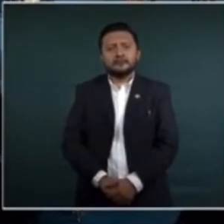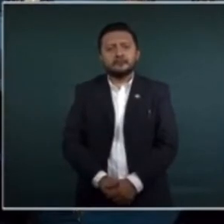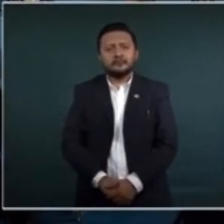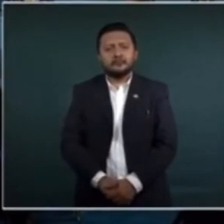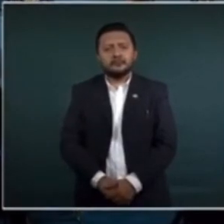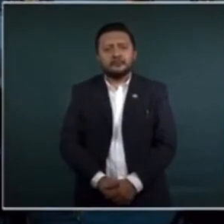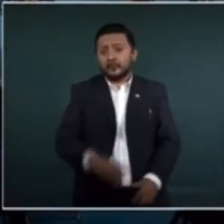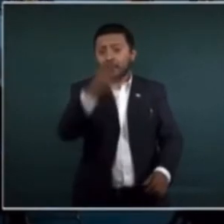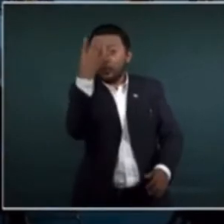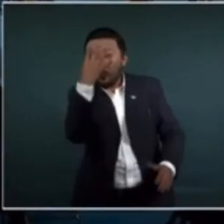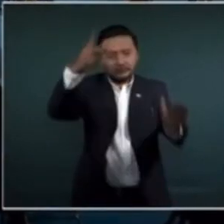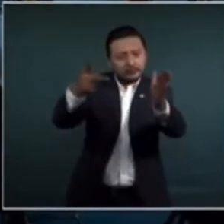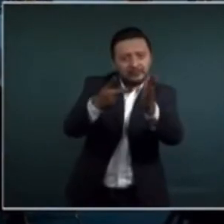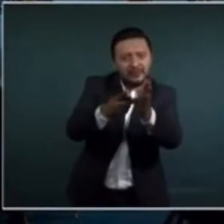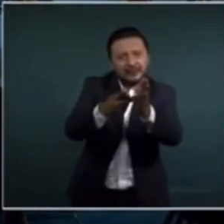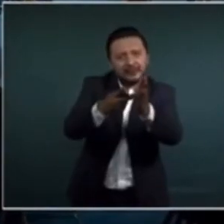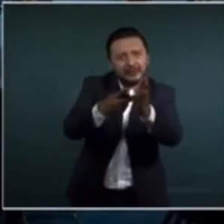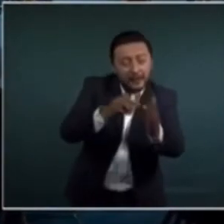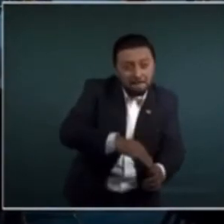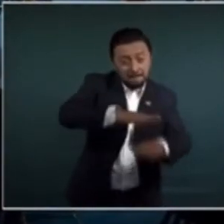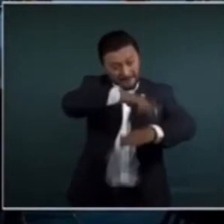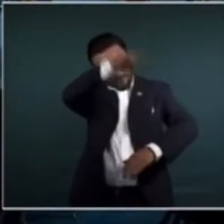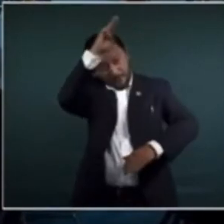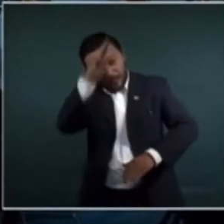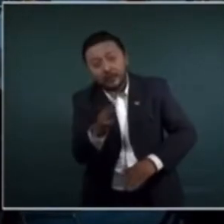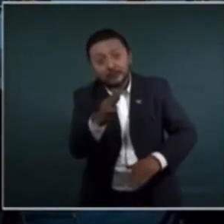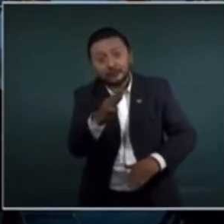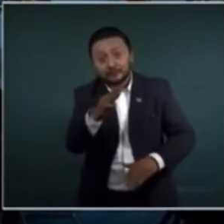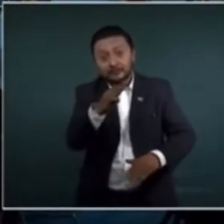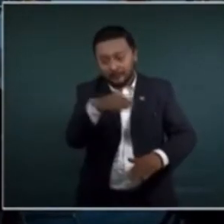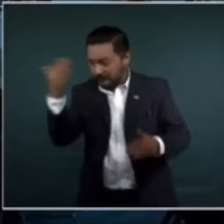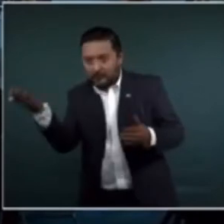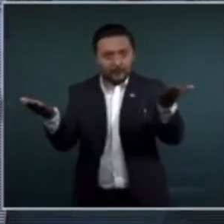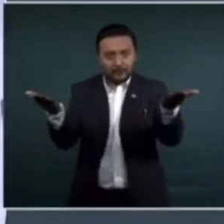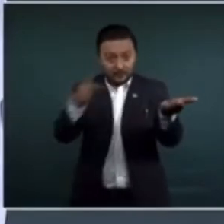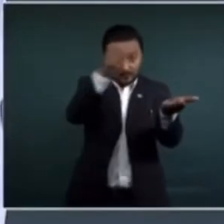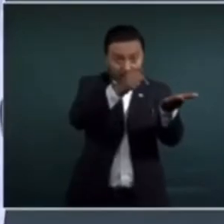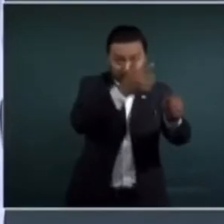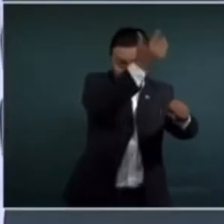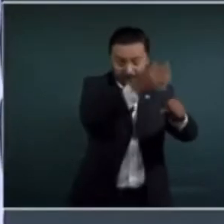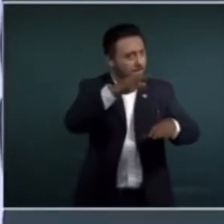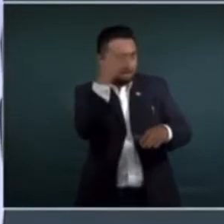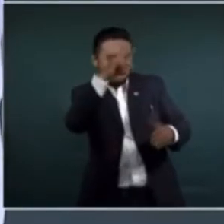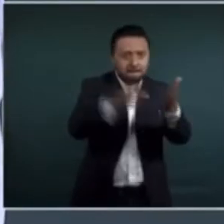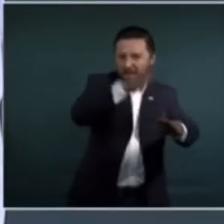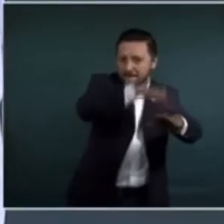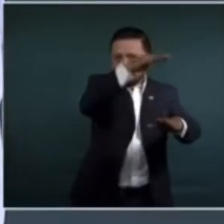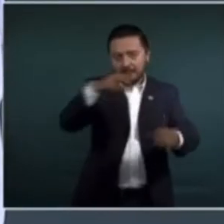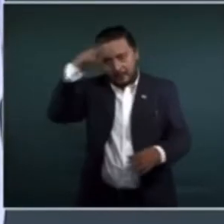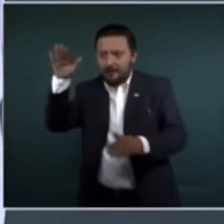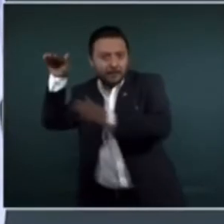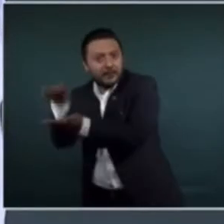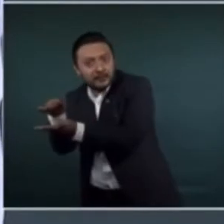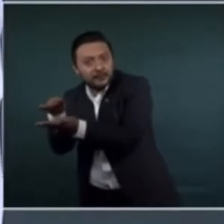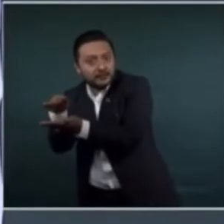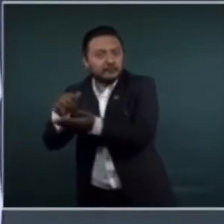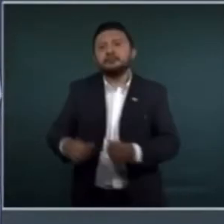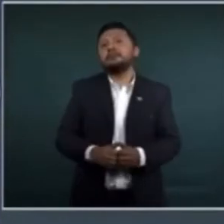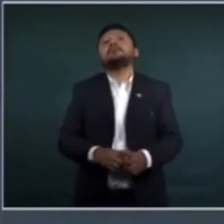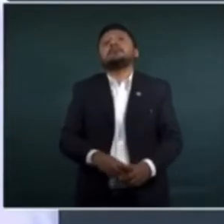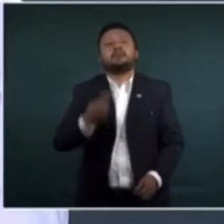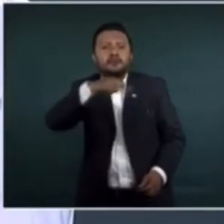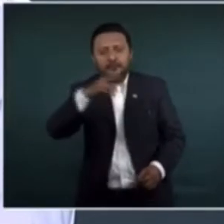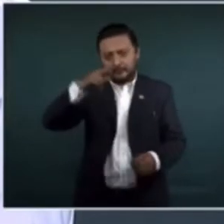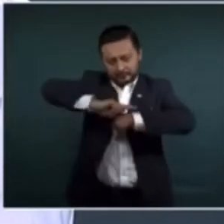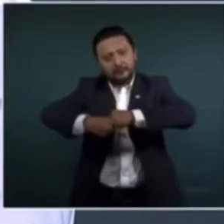han habido 4 veces más fallecidos que en México, de acuerdo a la población que tiene Estados Unidos y que tiene